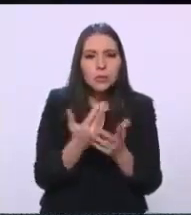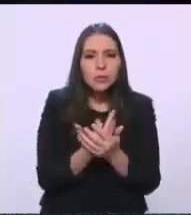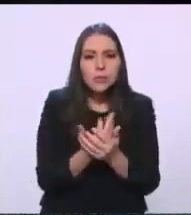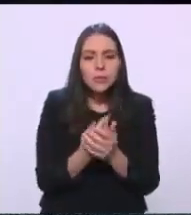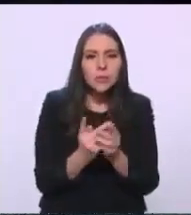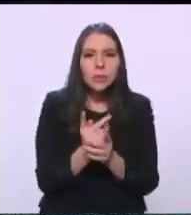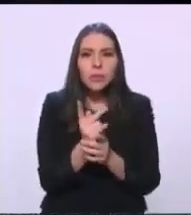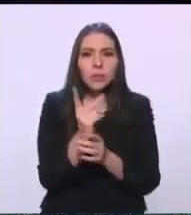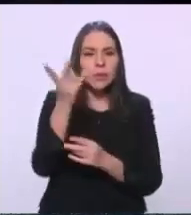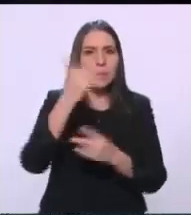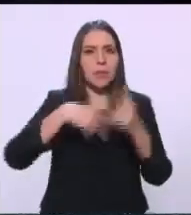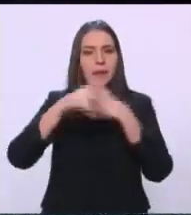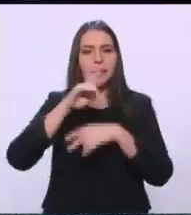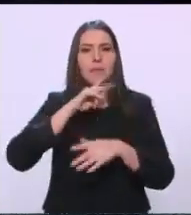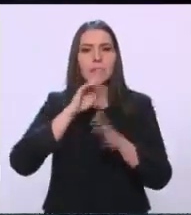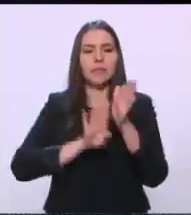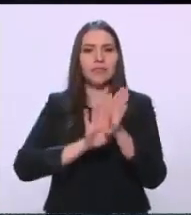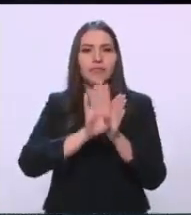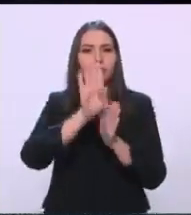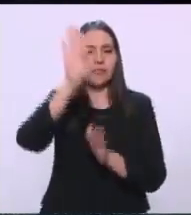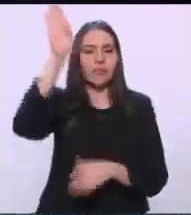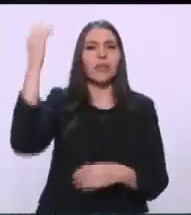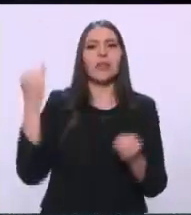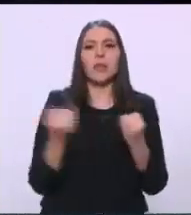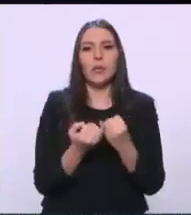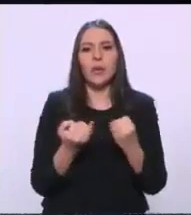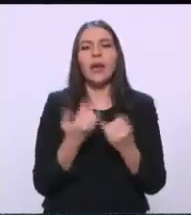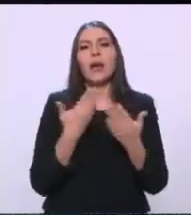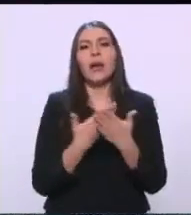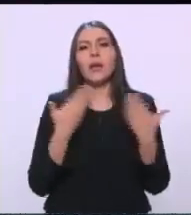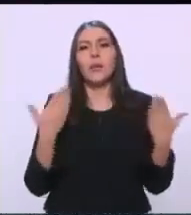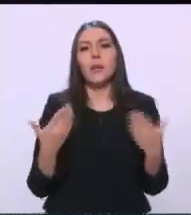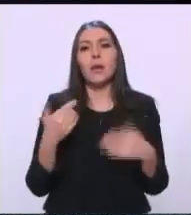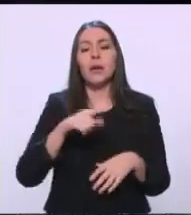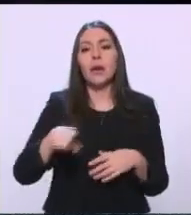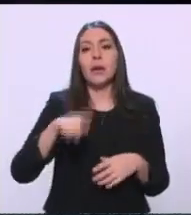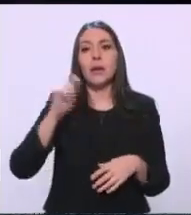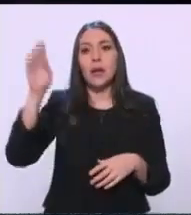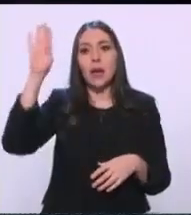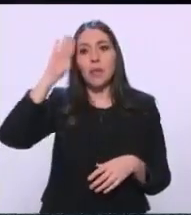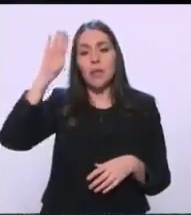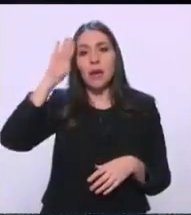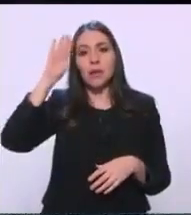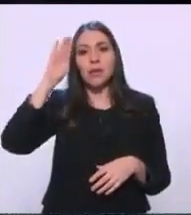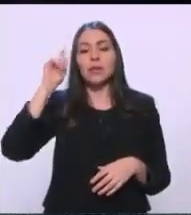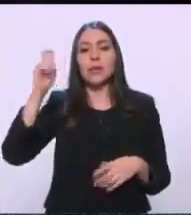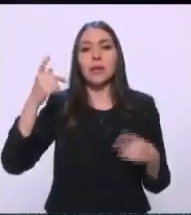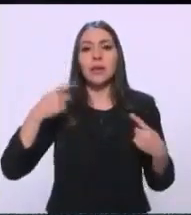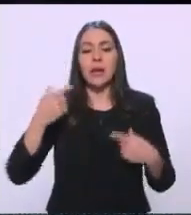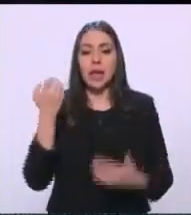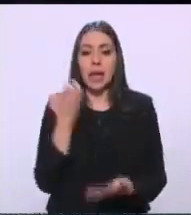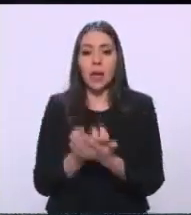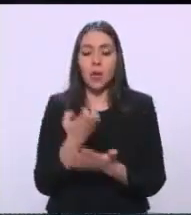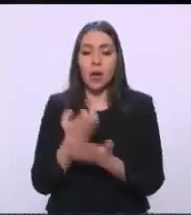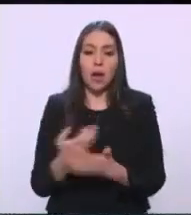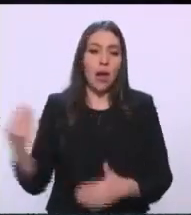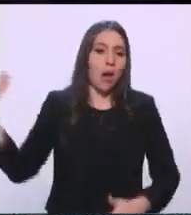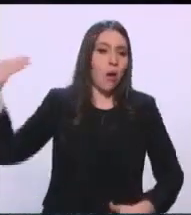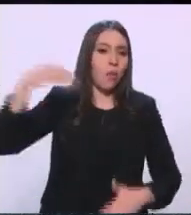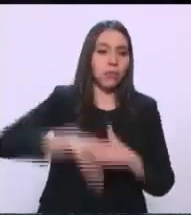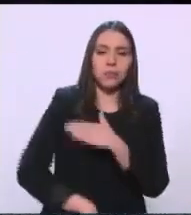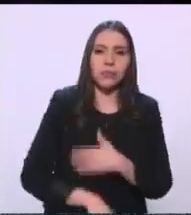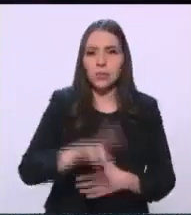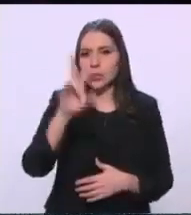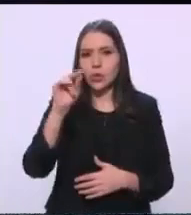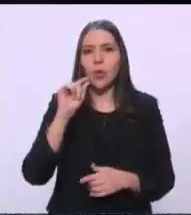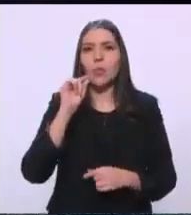encuesta donde se dice ya no va a ser tan extrema la caída, no va a ser tan bajo la caída de la economía, sino va a ir